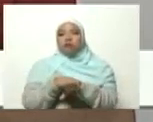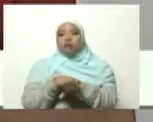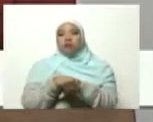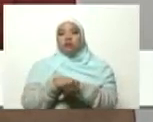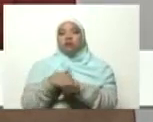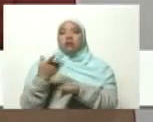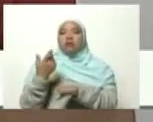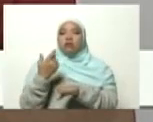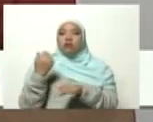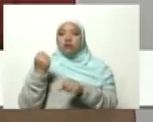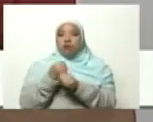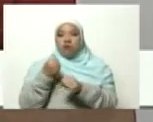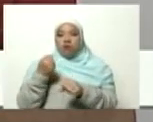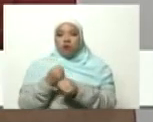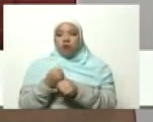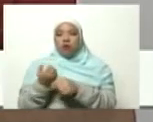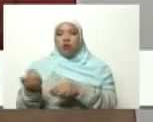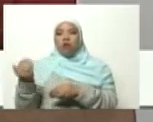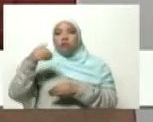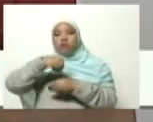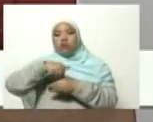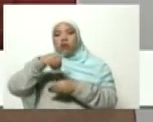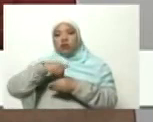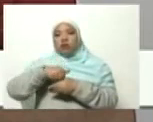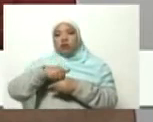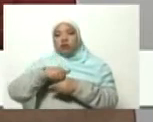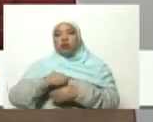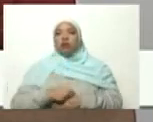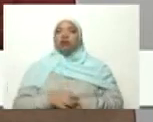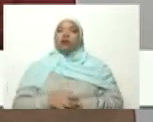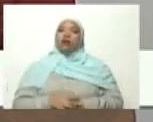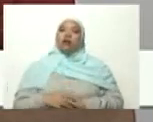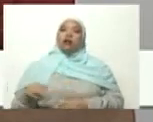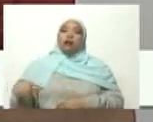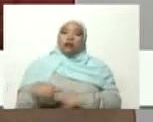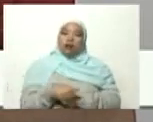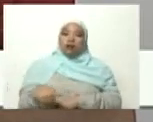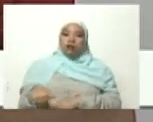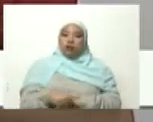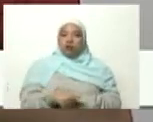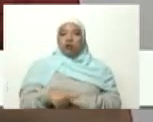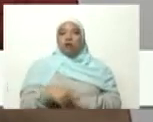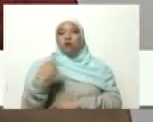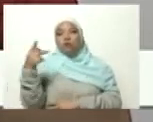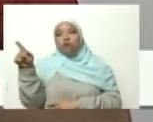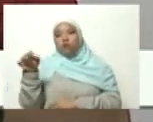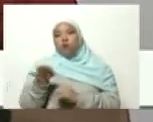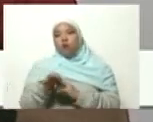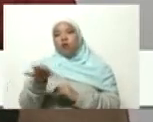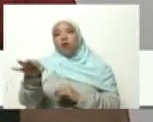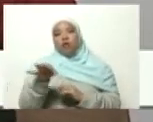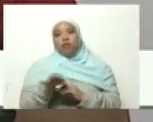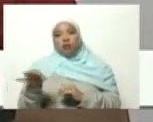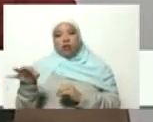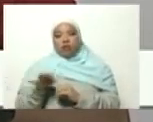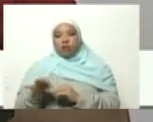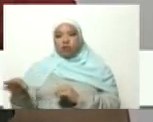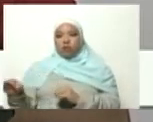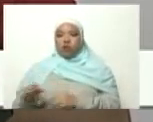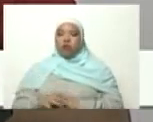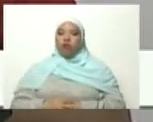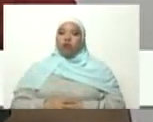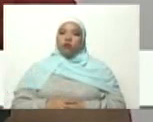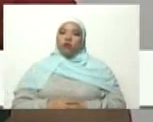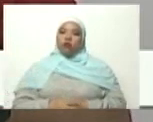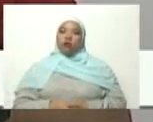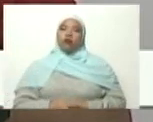lista de postulados los equipos políticos de parroquias, de calles, perdón, de parroquias, de municipios y de estados.